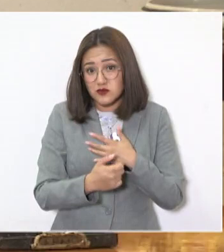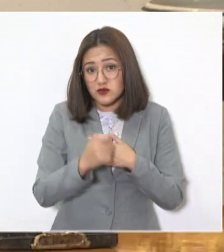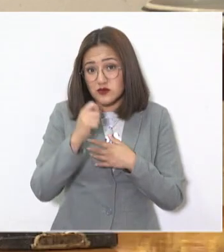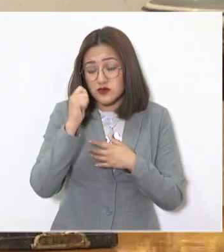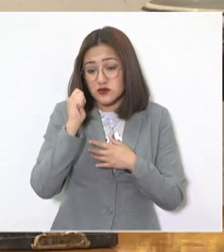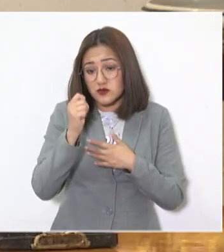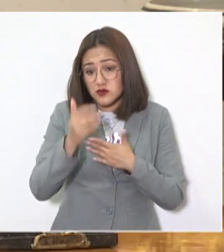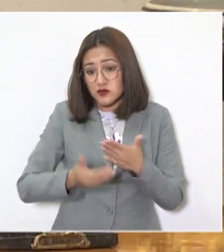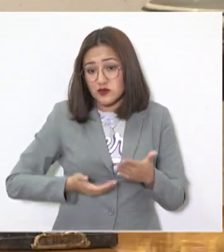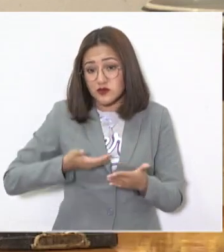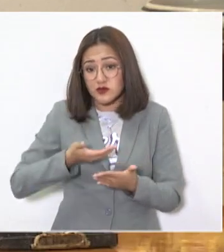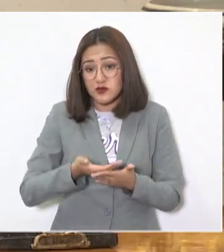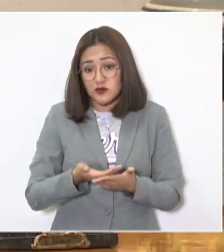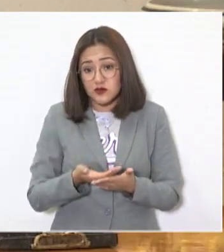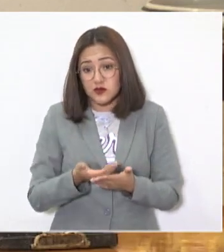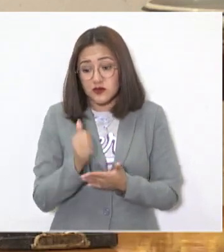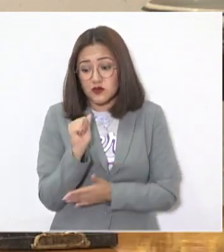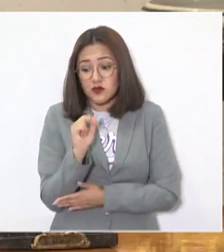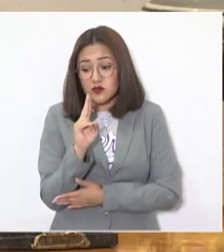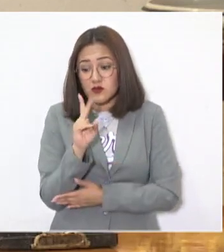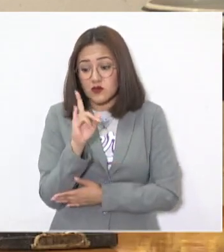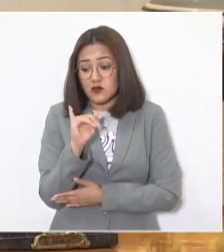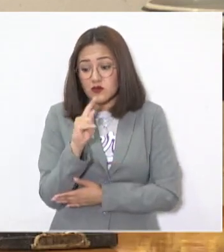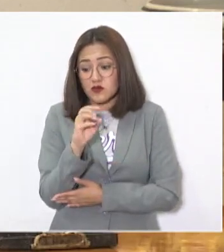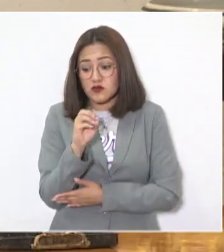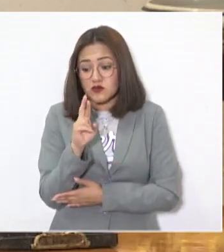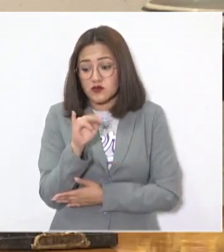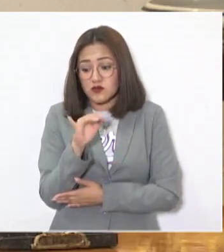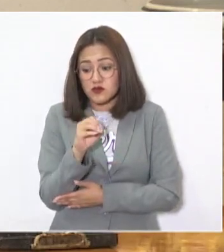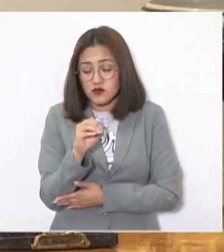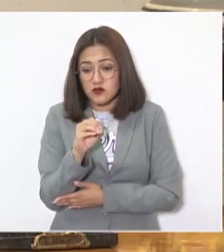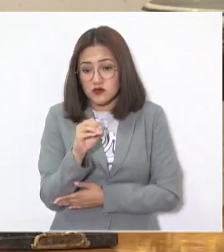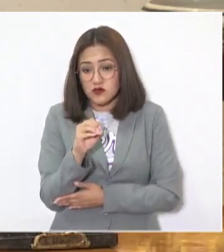es el auditorio,